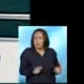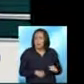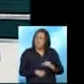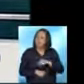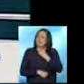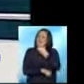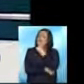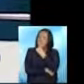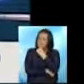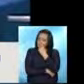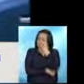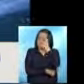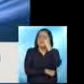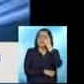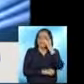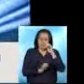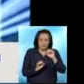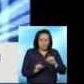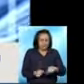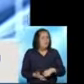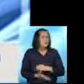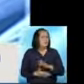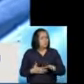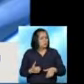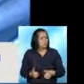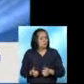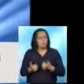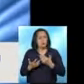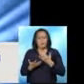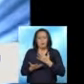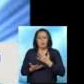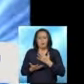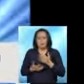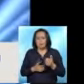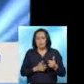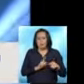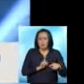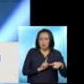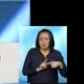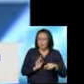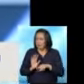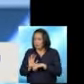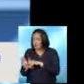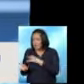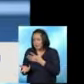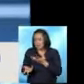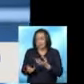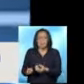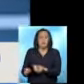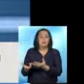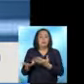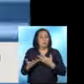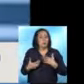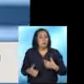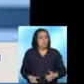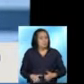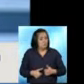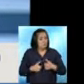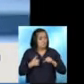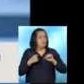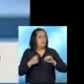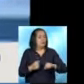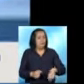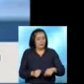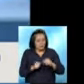hizo comprender todo el bien, todo el mal, que le dio luz a mi